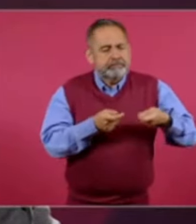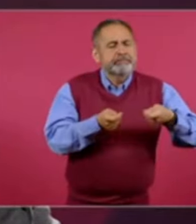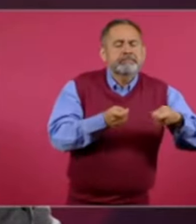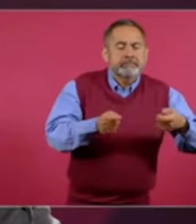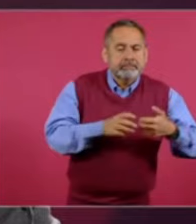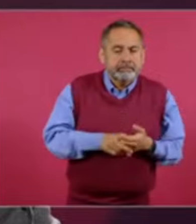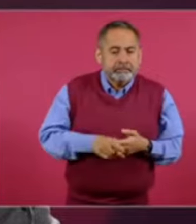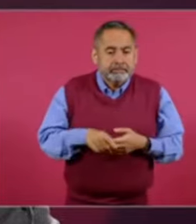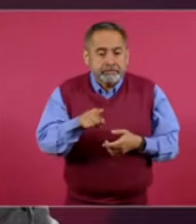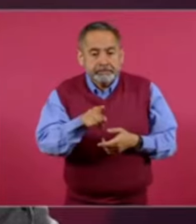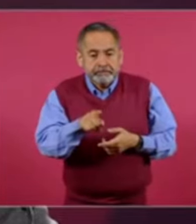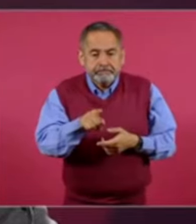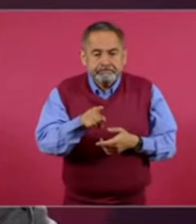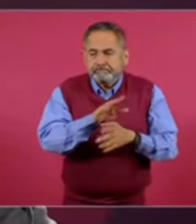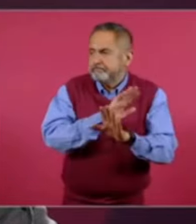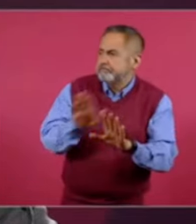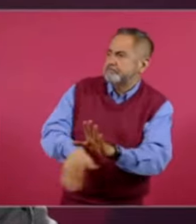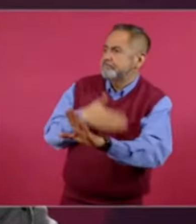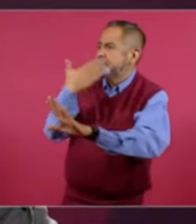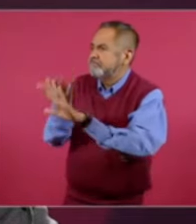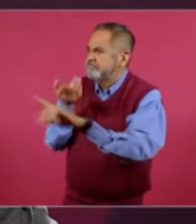le dieron un golpe de Estado